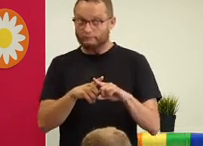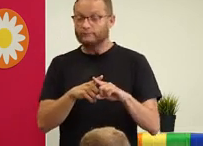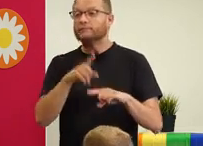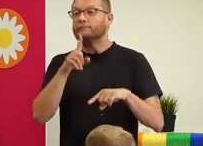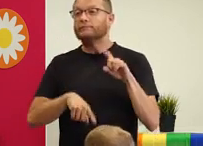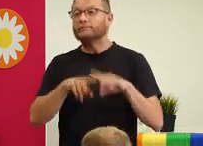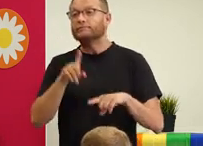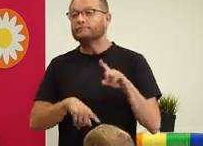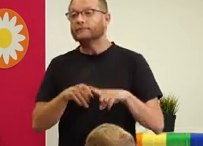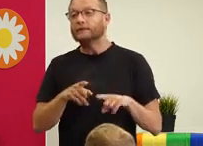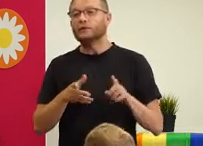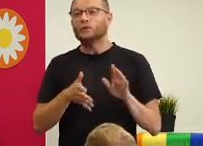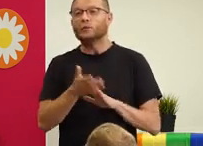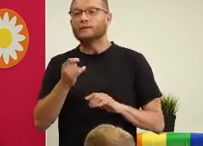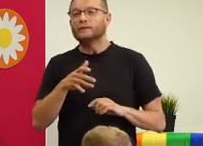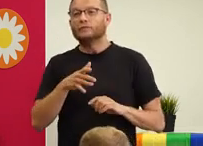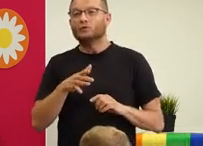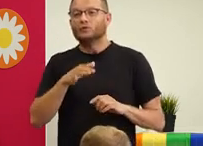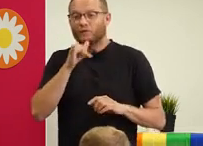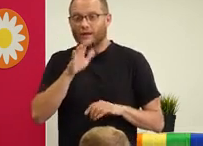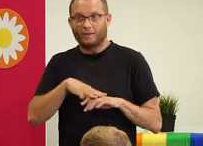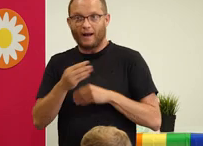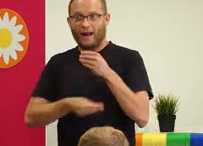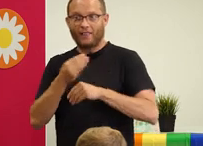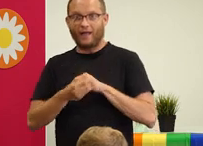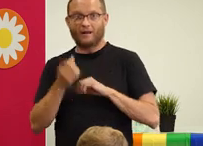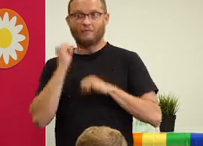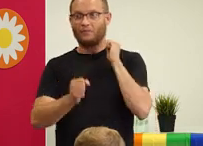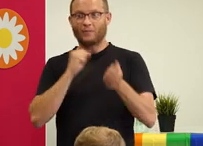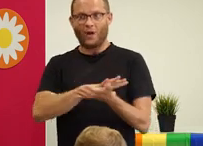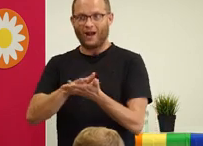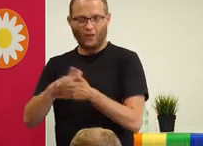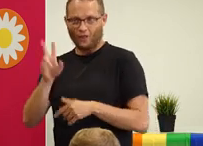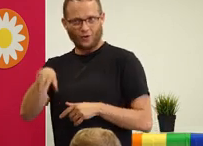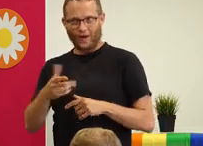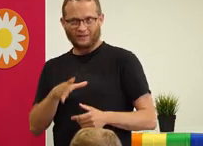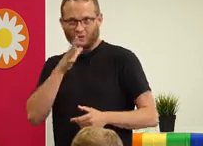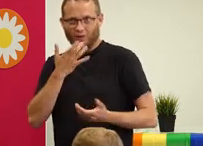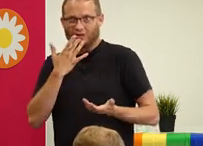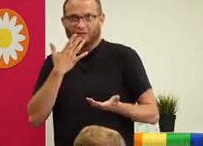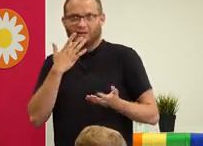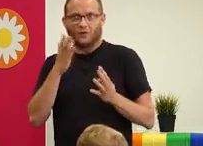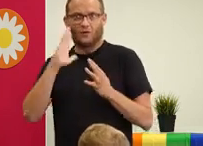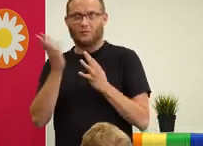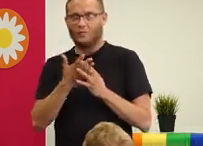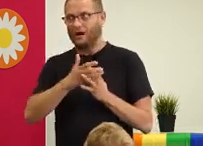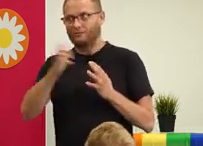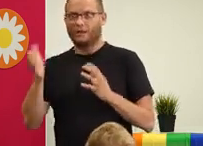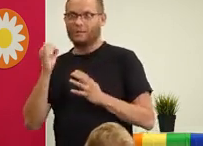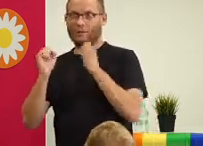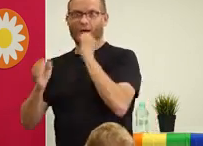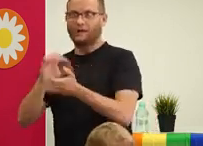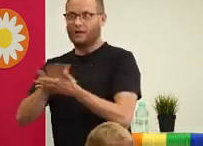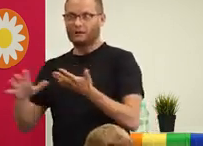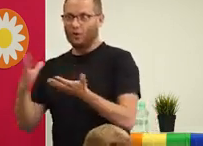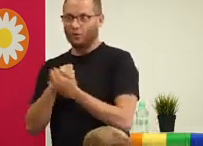que esto es, o sea, razón suficiente para cometer un genocidio, porque si no, mataríamos la mitad de Valladolid. O sea,